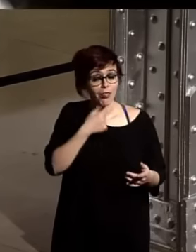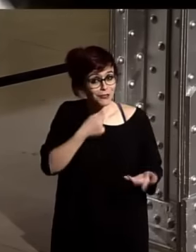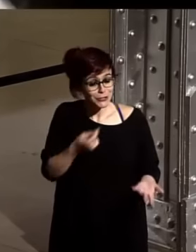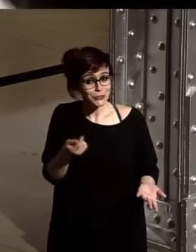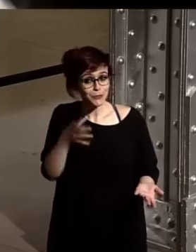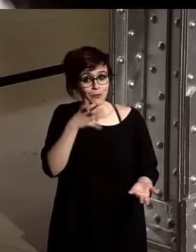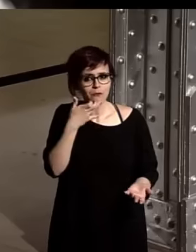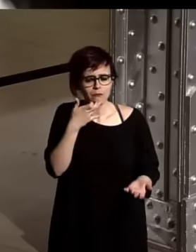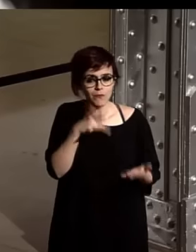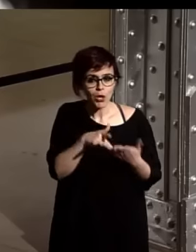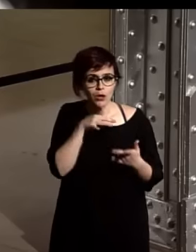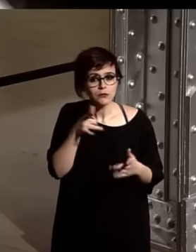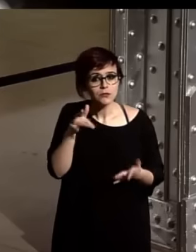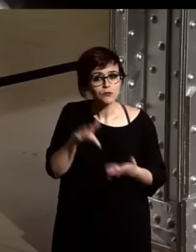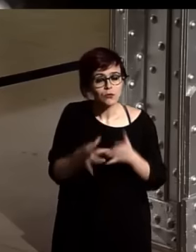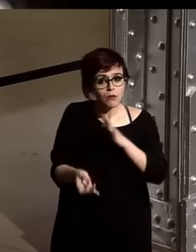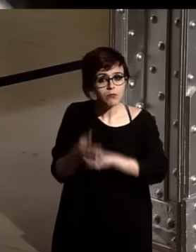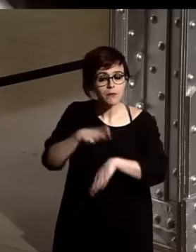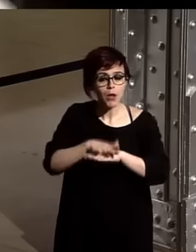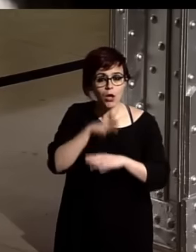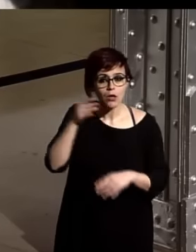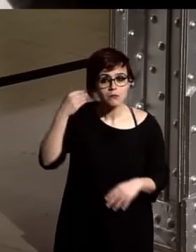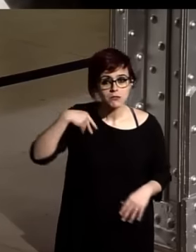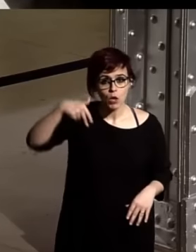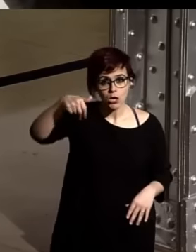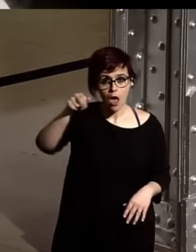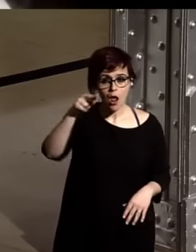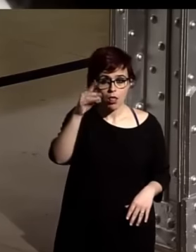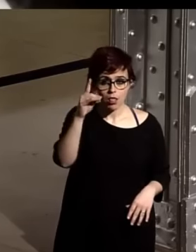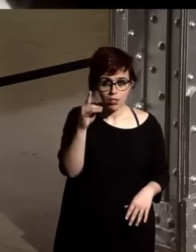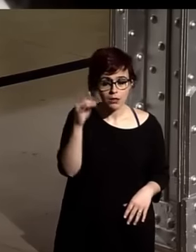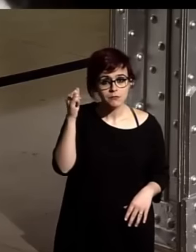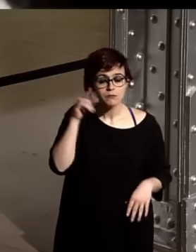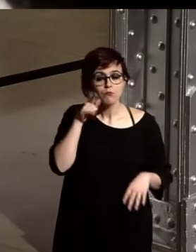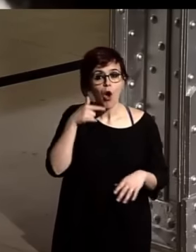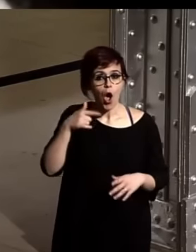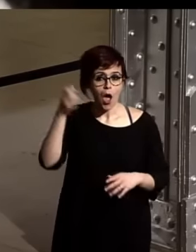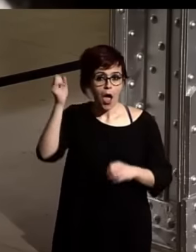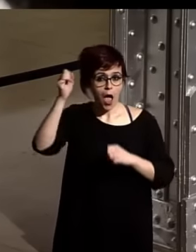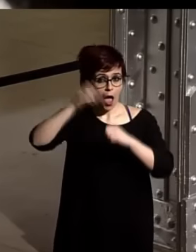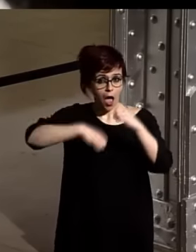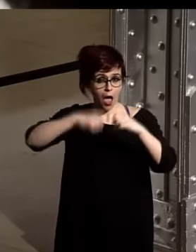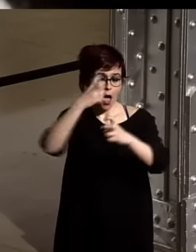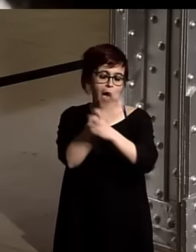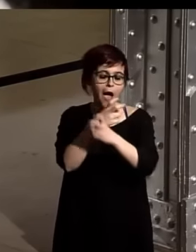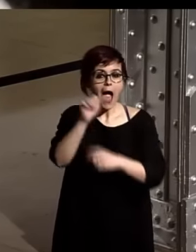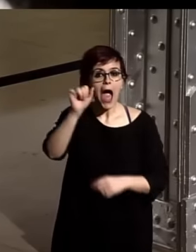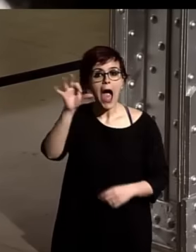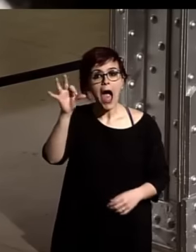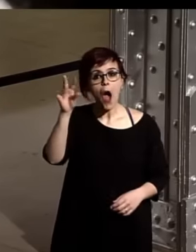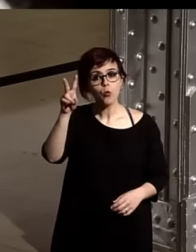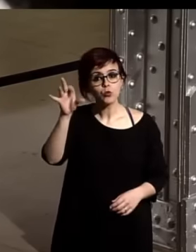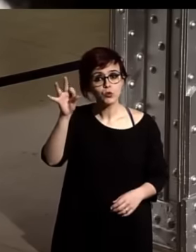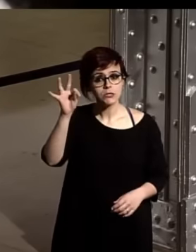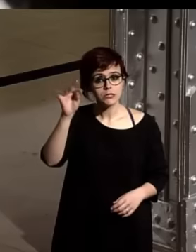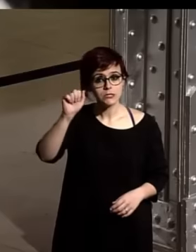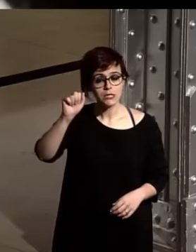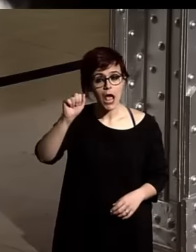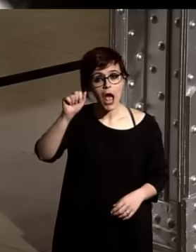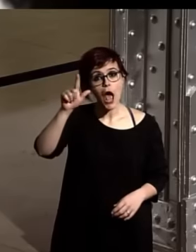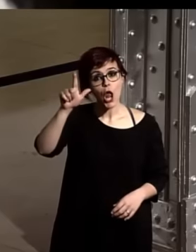cuando Y eso Por ejemplo me pasó cuando publicaron nardi el el ardie pitecus que dices Mira el gran descubri cuando descubrió estaba yo ahí cuando